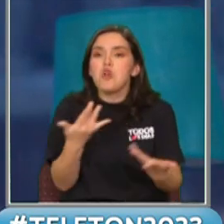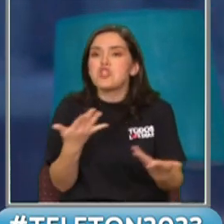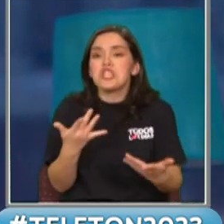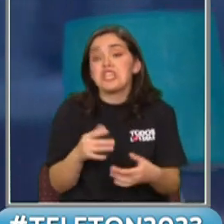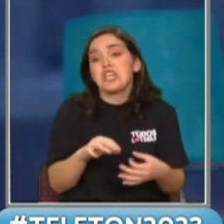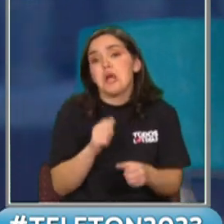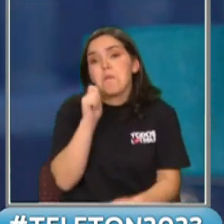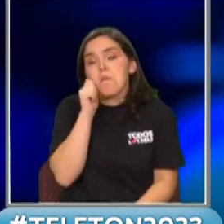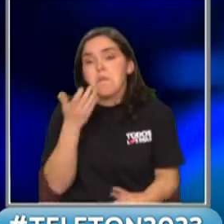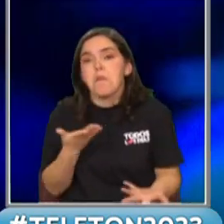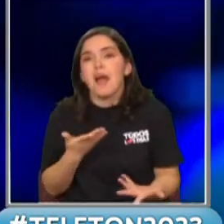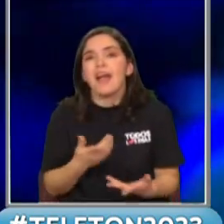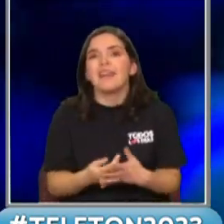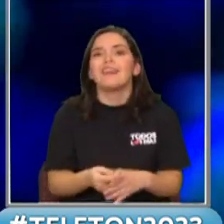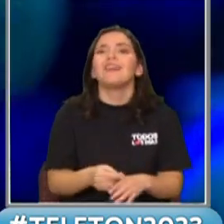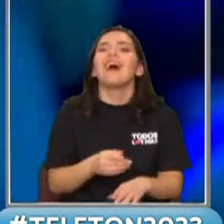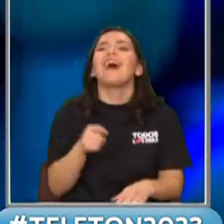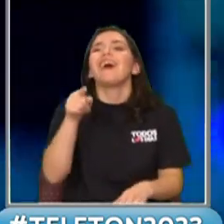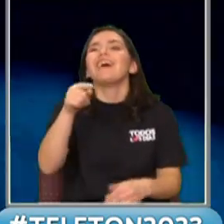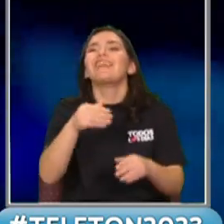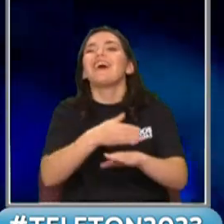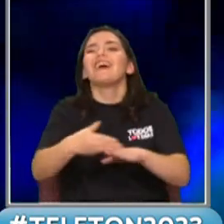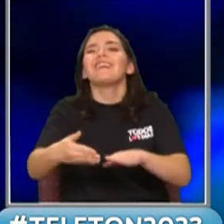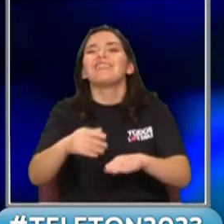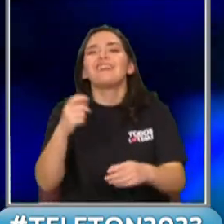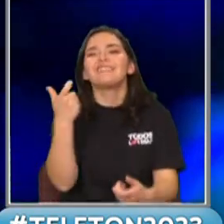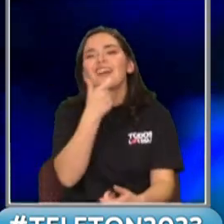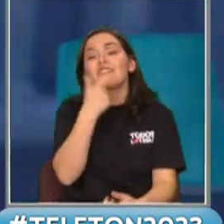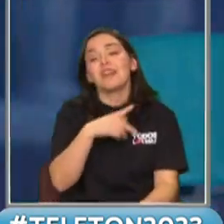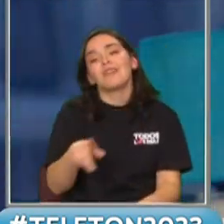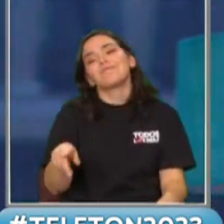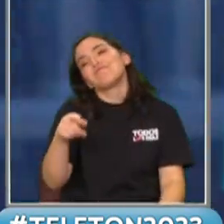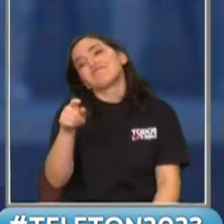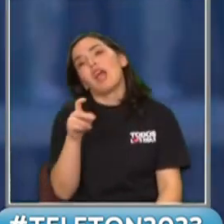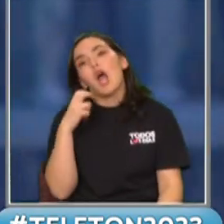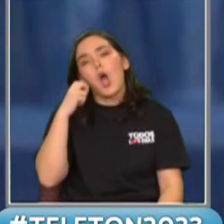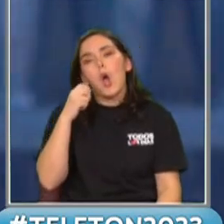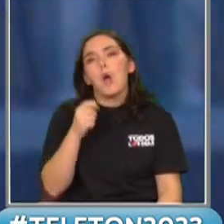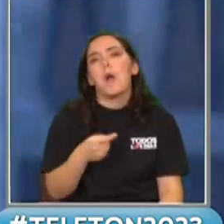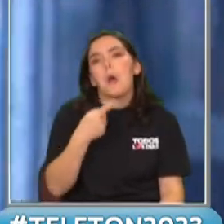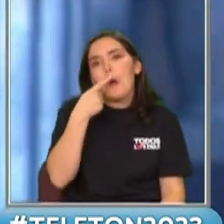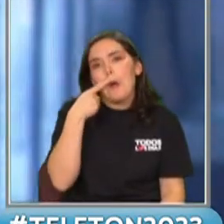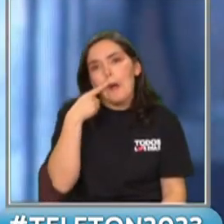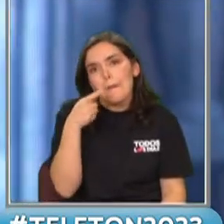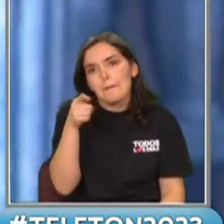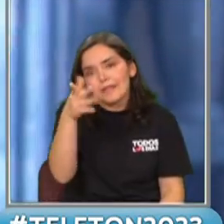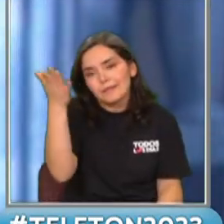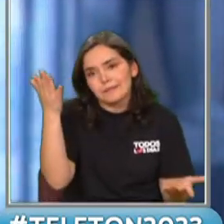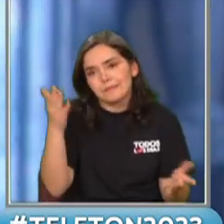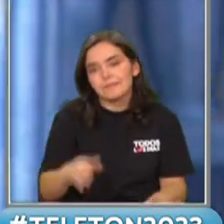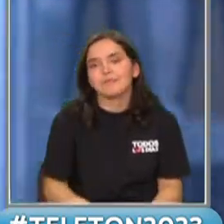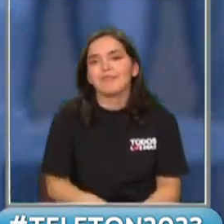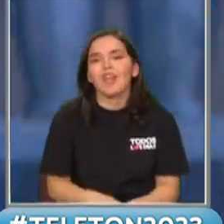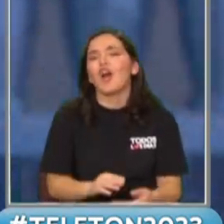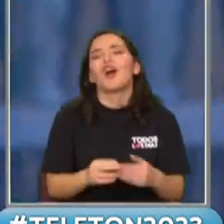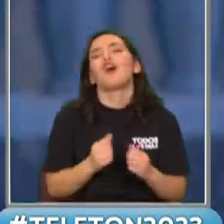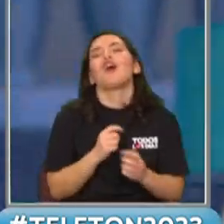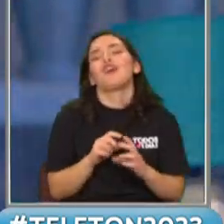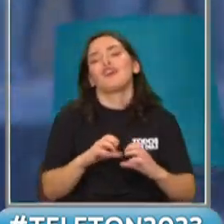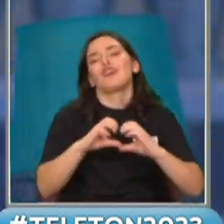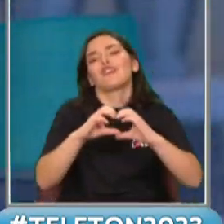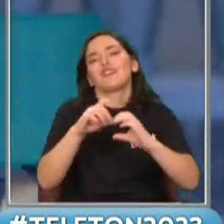atas sala el chiste allá hombre pues hón no te quiero mucho corazón corazón para